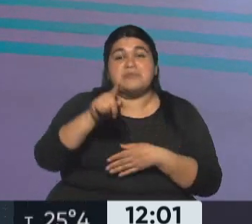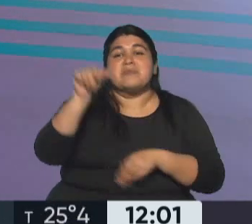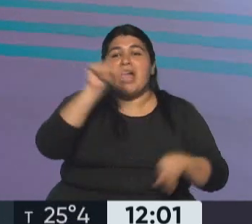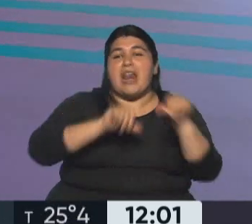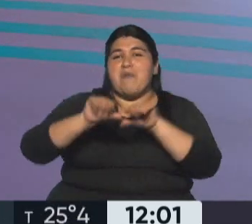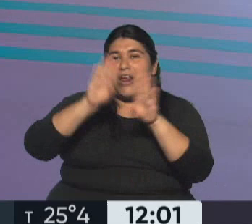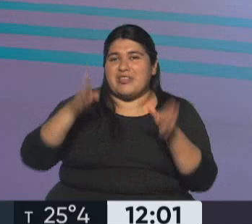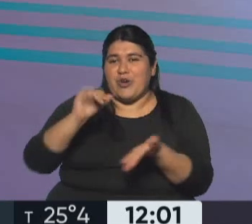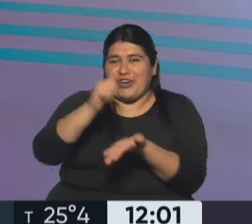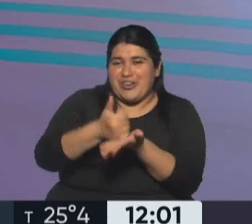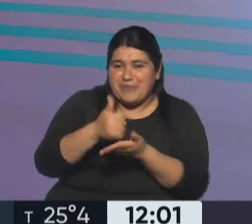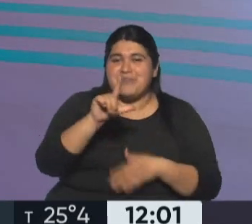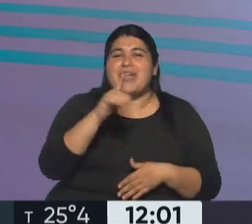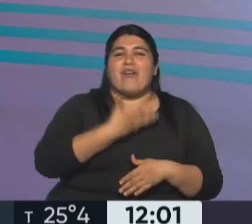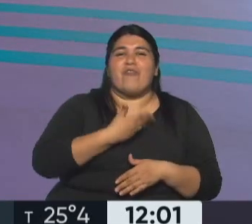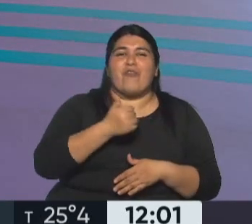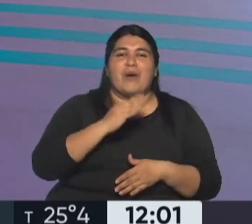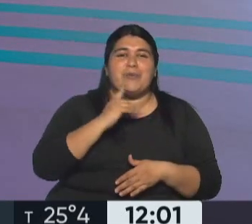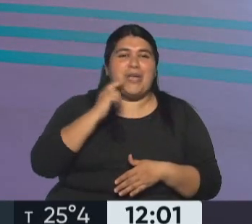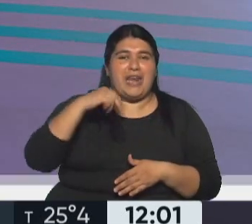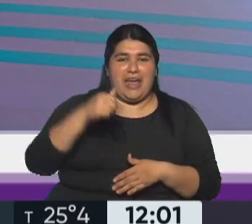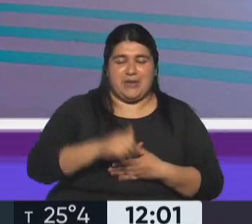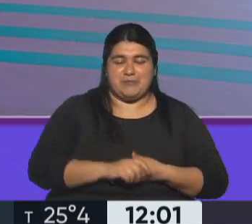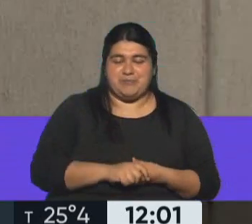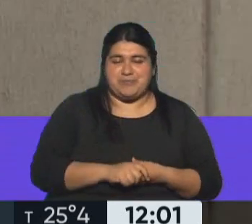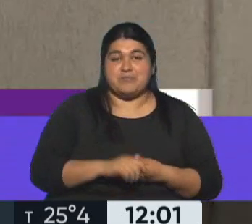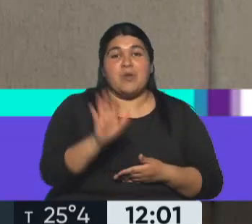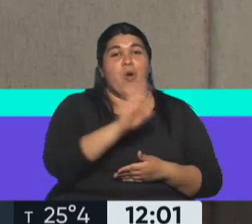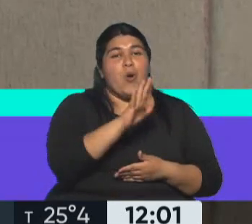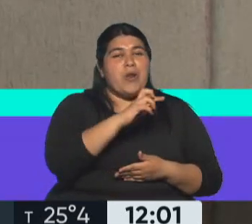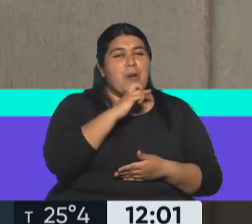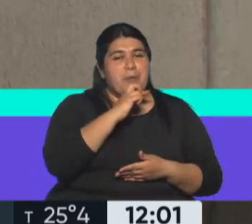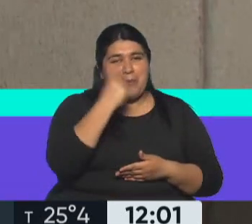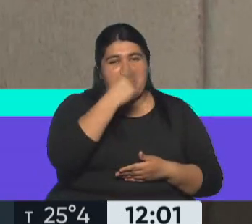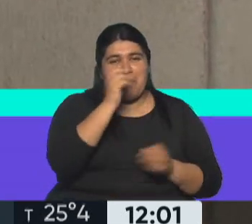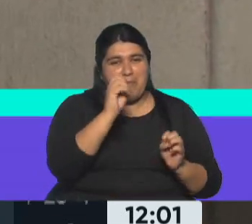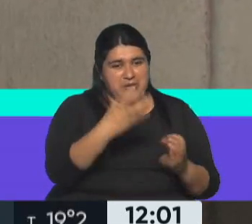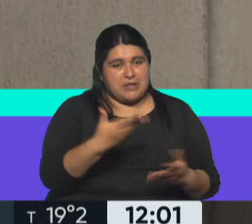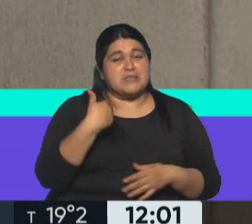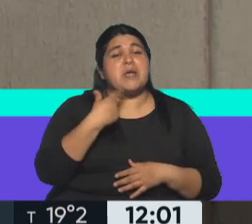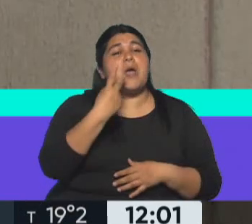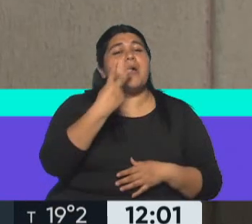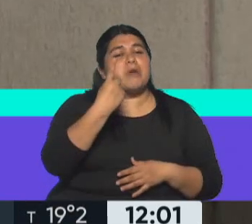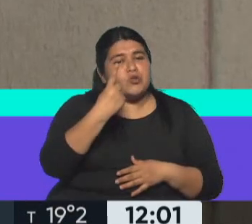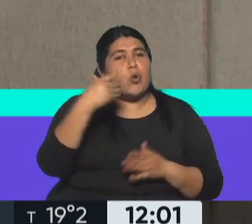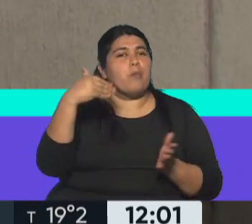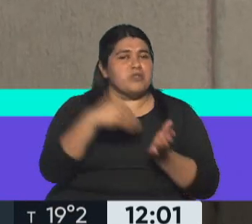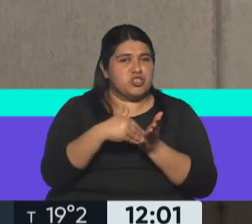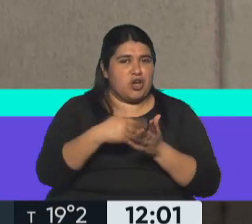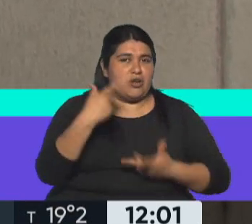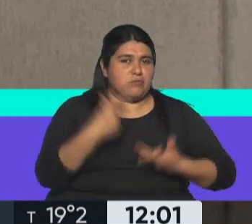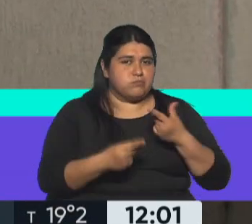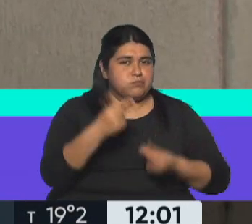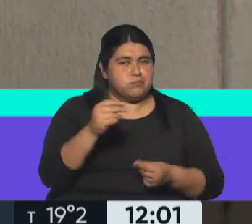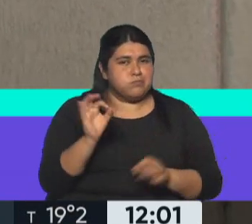Farrucci. Así Fabiana, es. Buen mediodía. Buen mediodía, Vero, Pablo. 21 millones de dosis ya aplicadas en